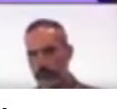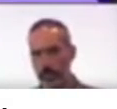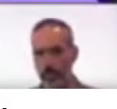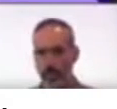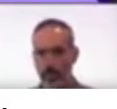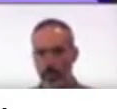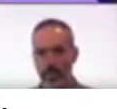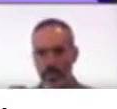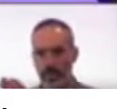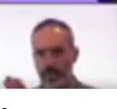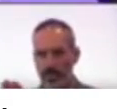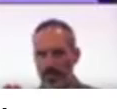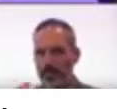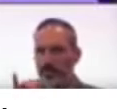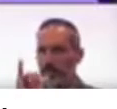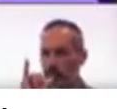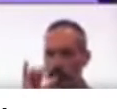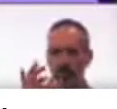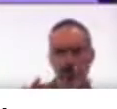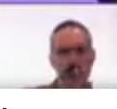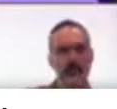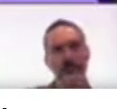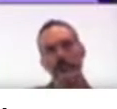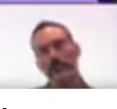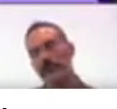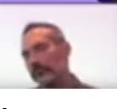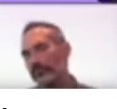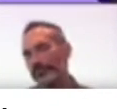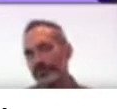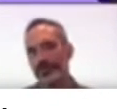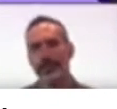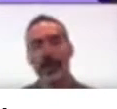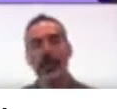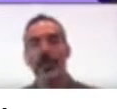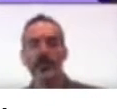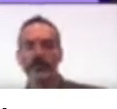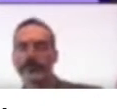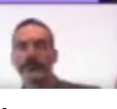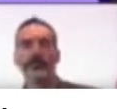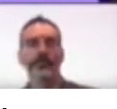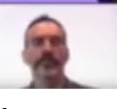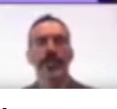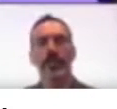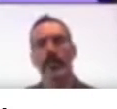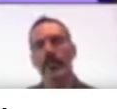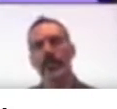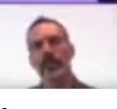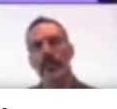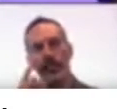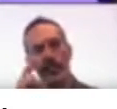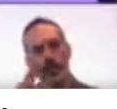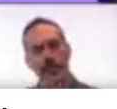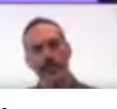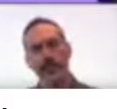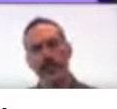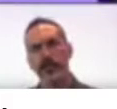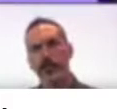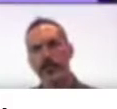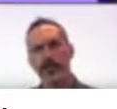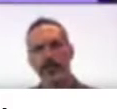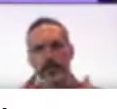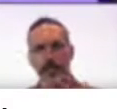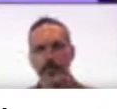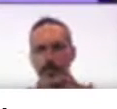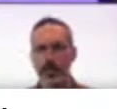adicciones. Y por otro lado, debido al éxito obtenido, vamos a lanzar la segunda fase de la campaña